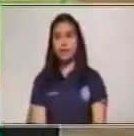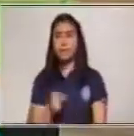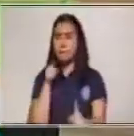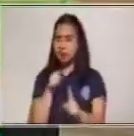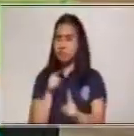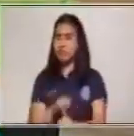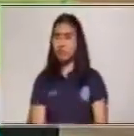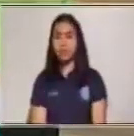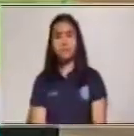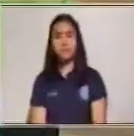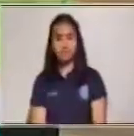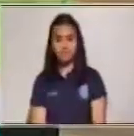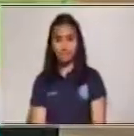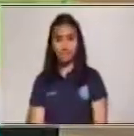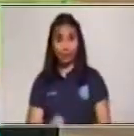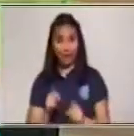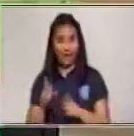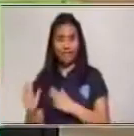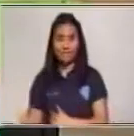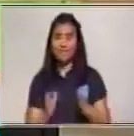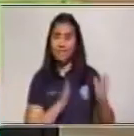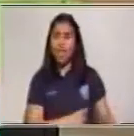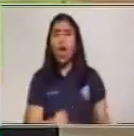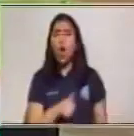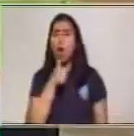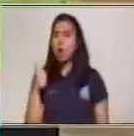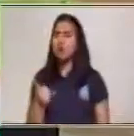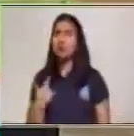creo que lo has utilizado varias veces.